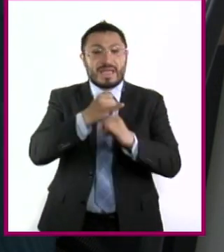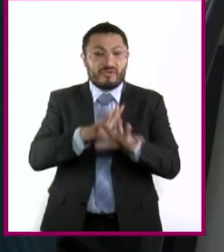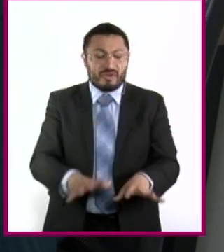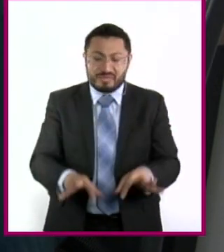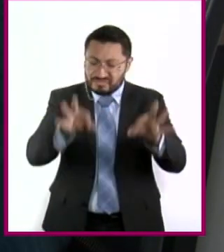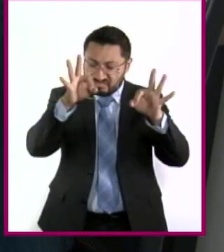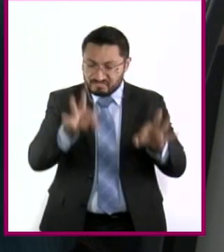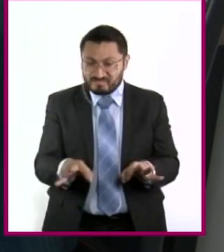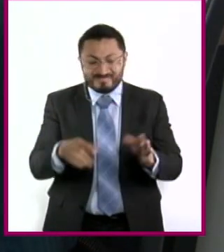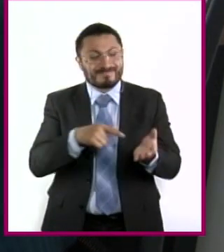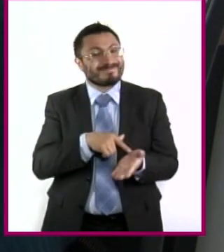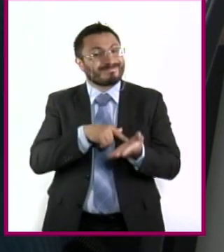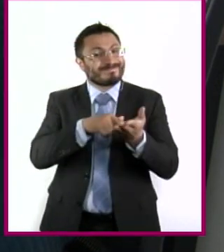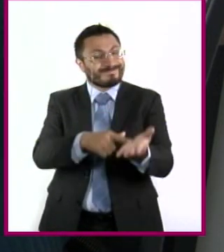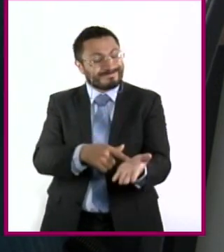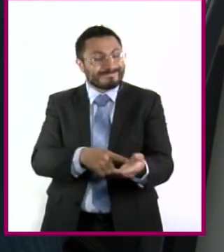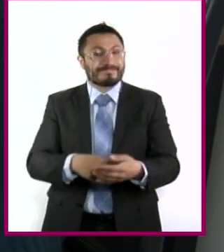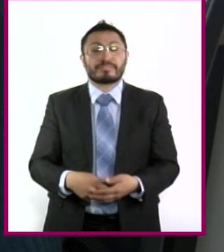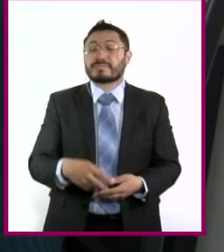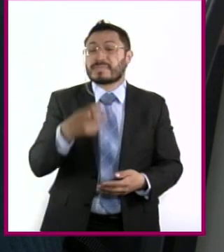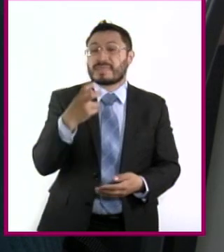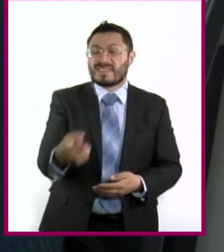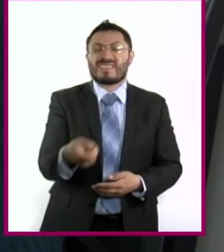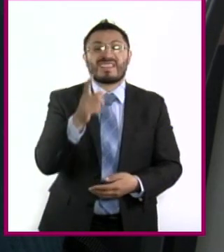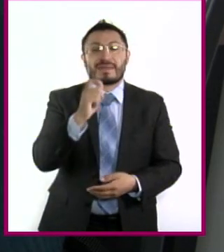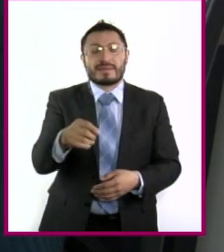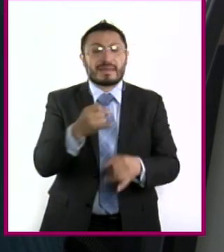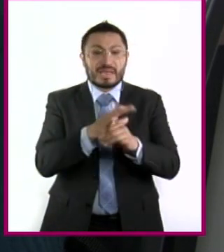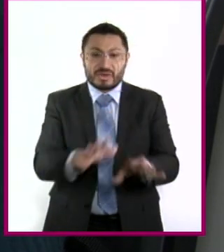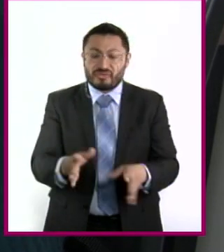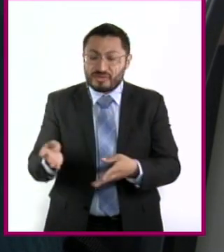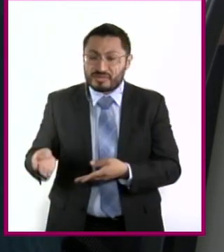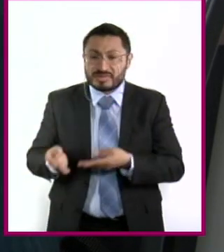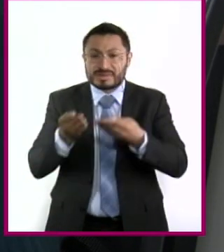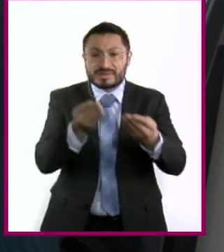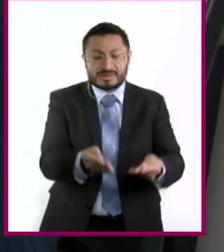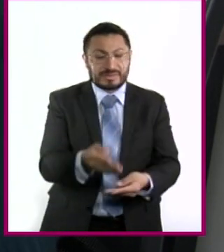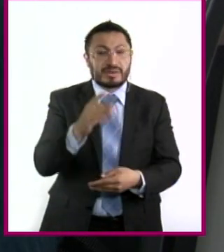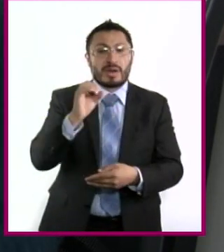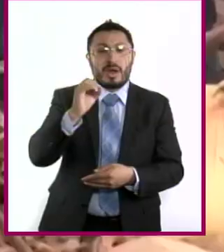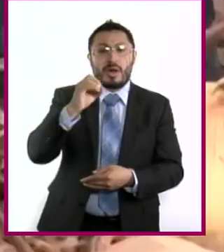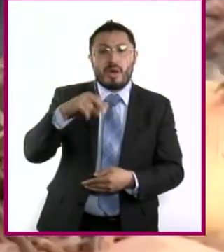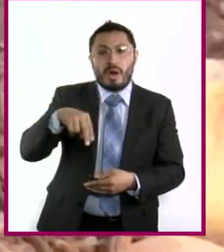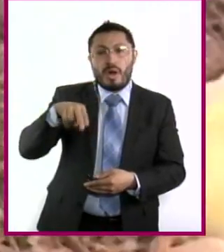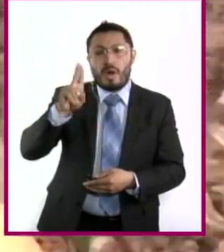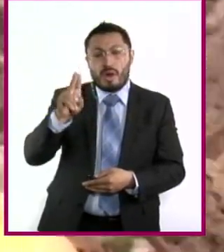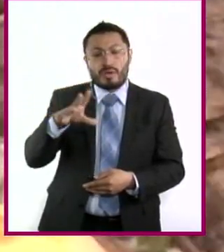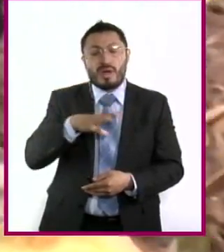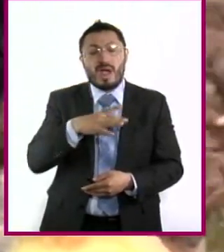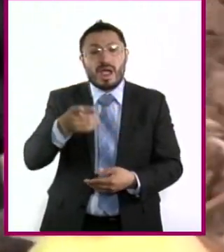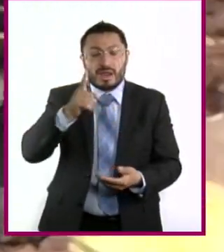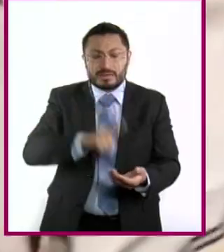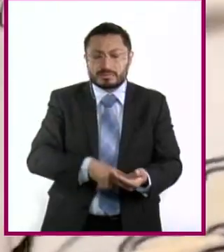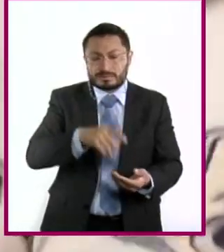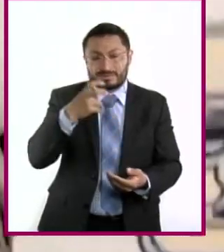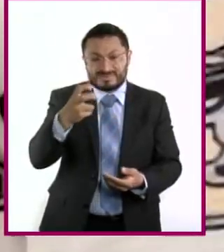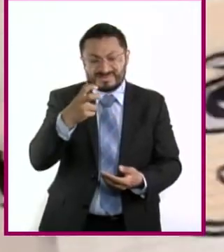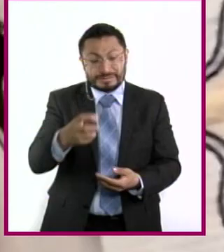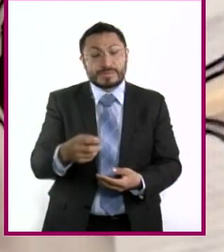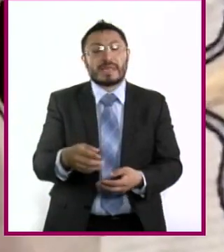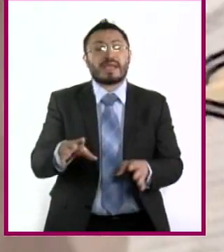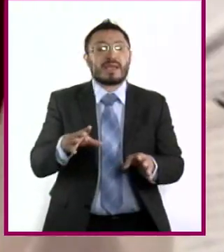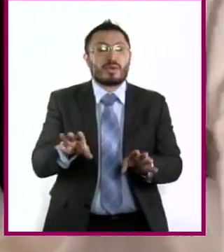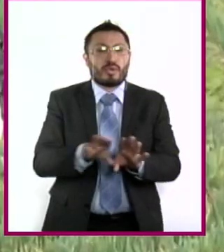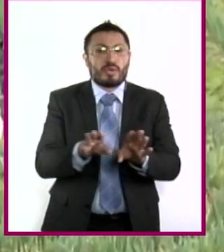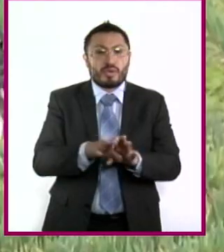Eso es. Y en este caso se trata de datos proporcionados por la propia ONU. El Índice de Desarrollo Humano es un indicador